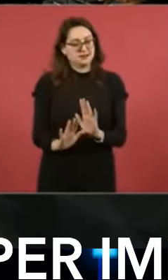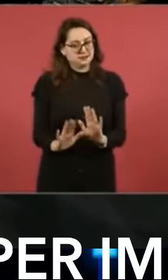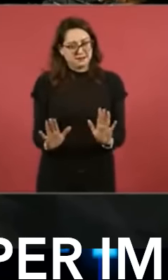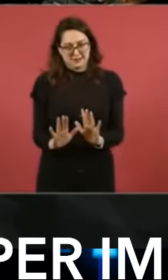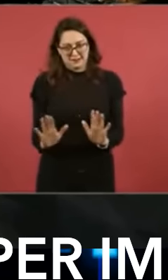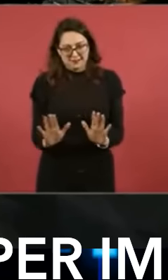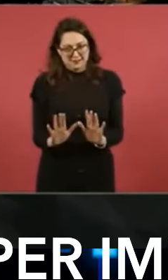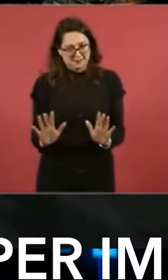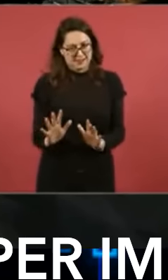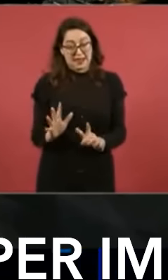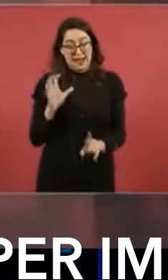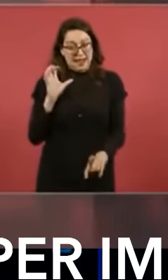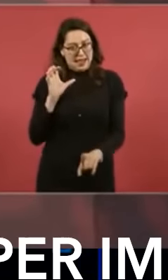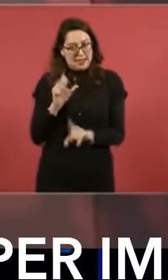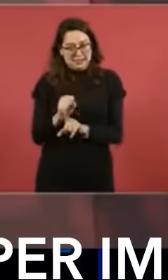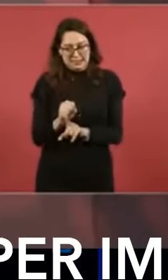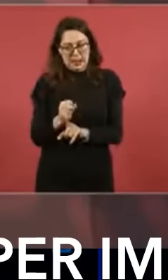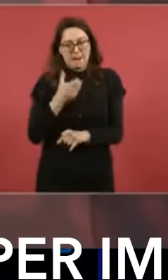errores,